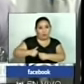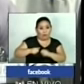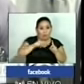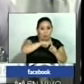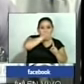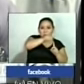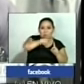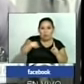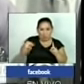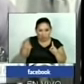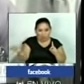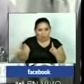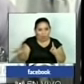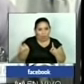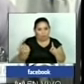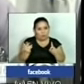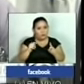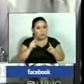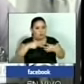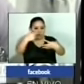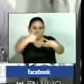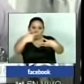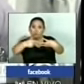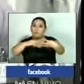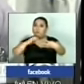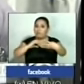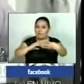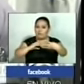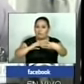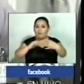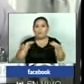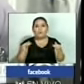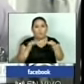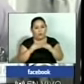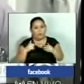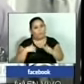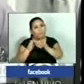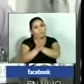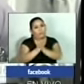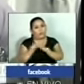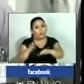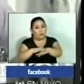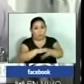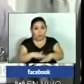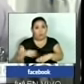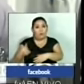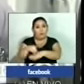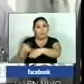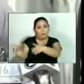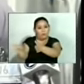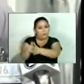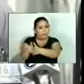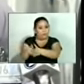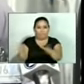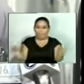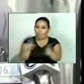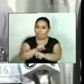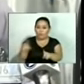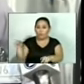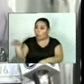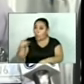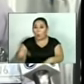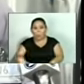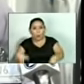realizar acciones al margen de la Constitución, tal y como se lo hago también saber a los señores diputados, no afecten